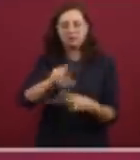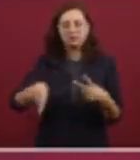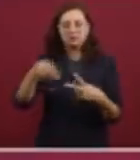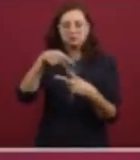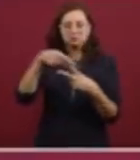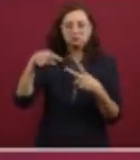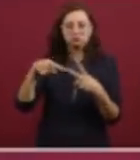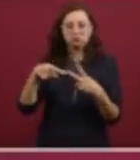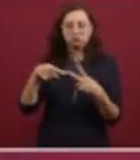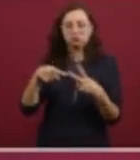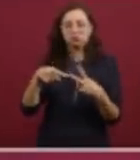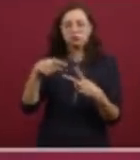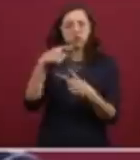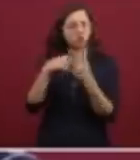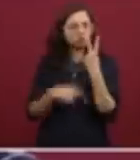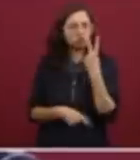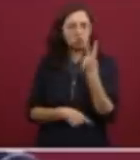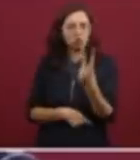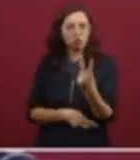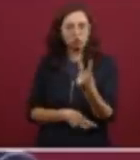Luis Crescencio Sandoval,